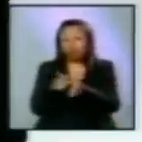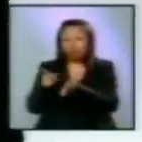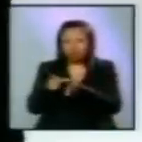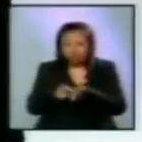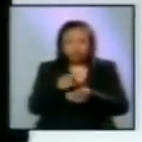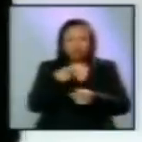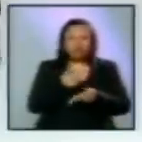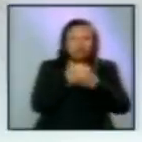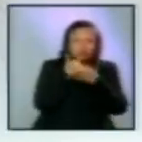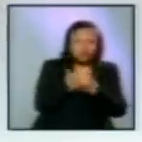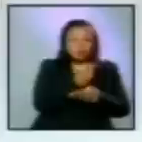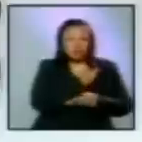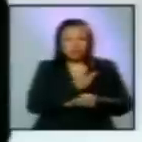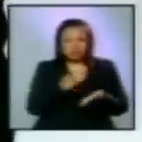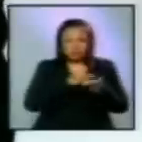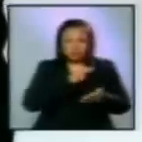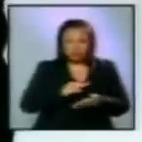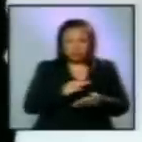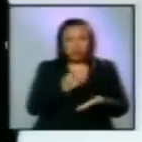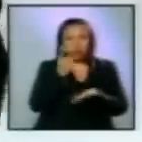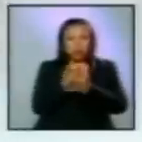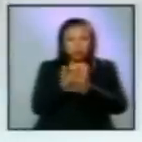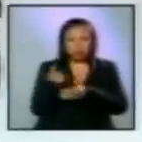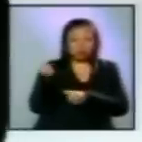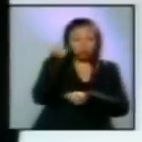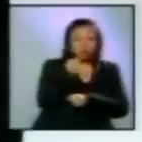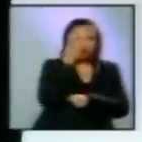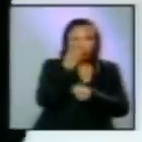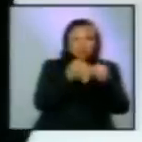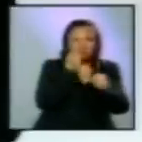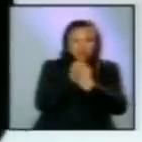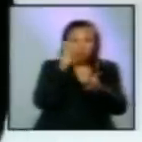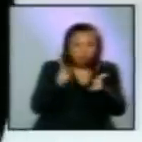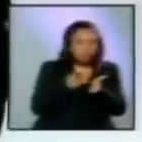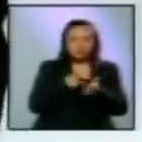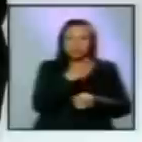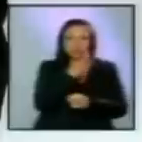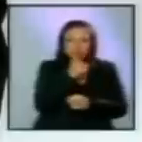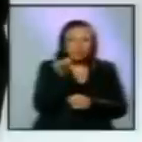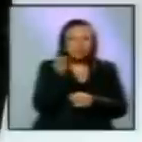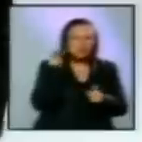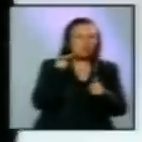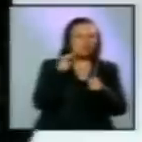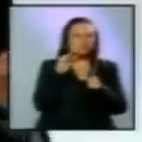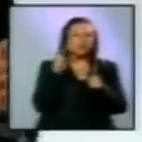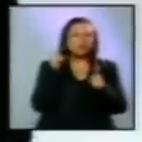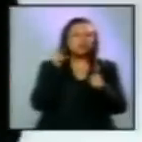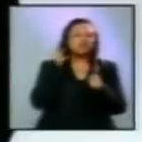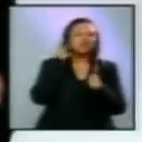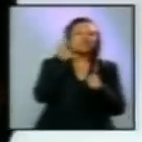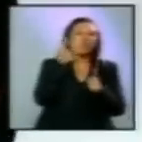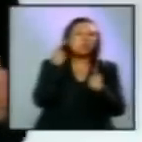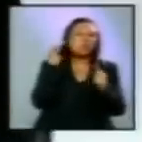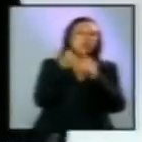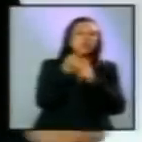a presidentes municipales que están solo 3 años en el poder, sin poderse reelegir y que solo tienen una visión de corto plazo. Por